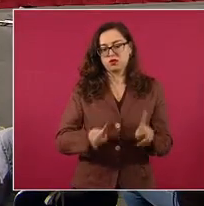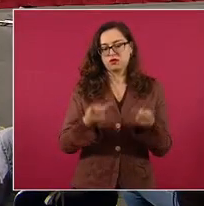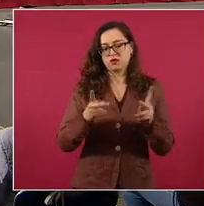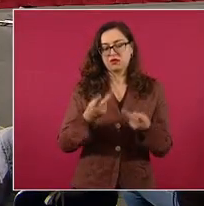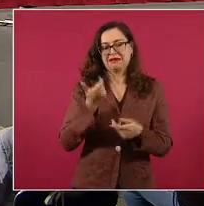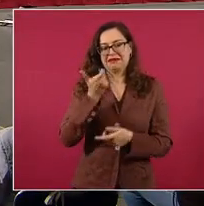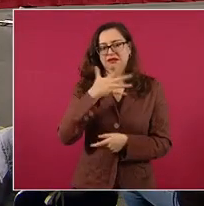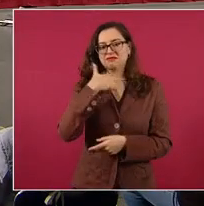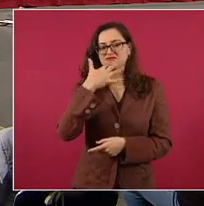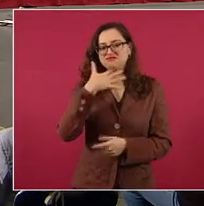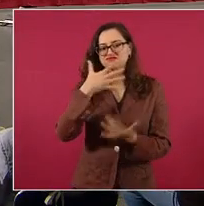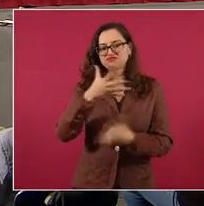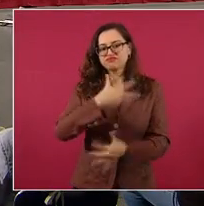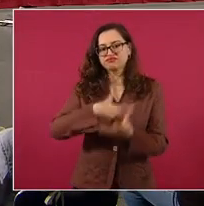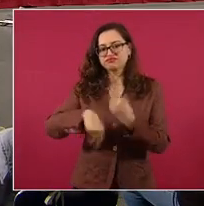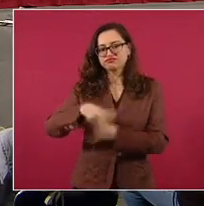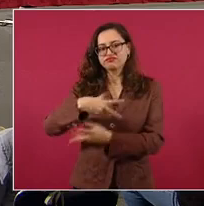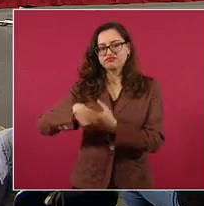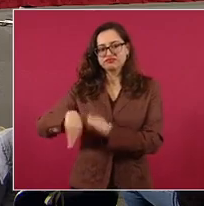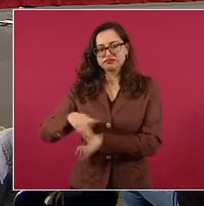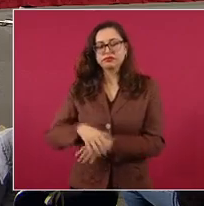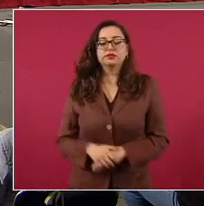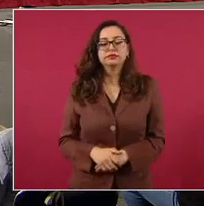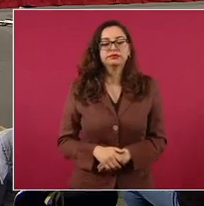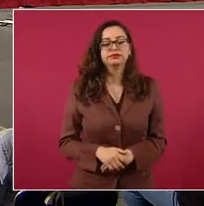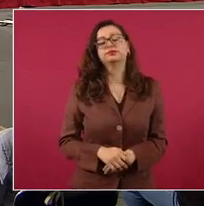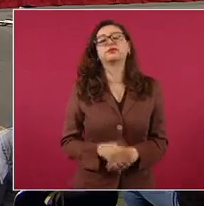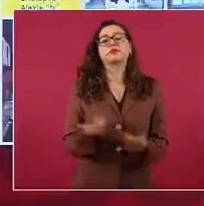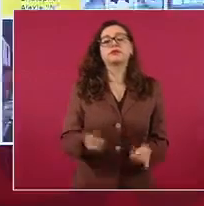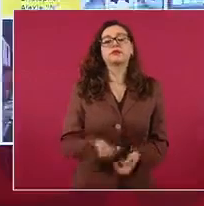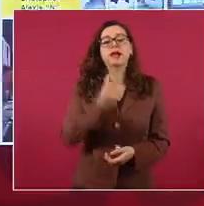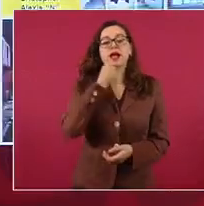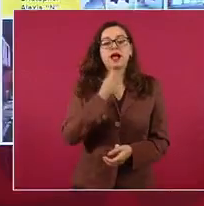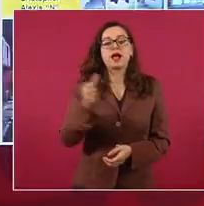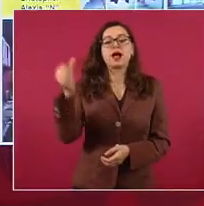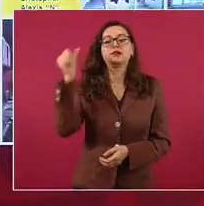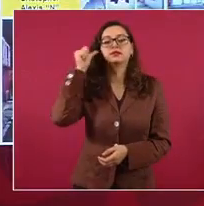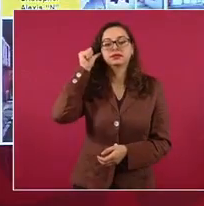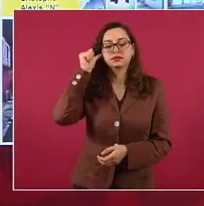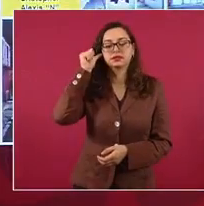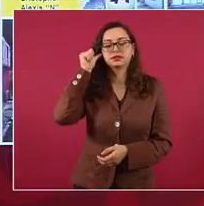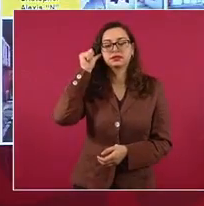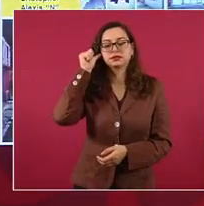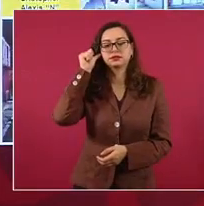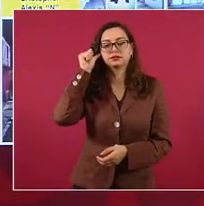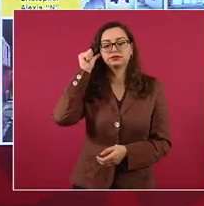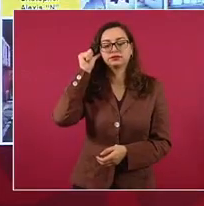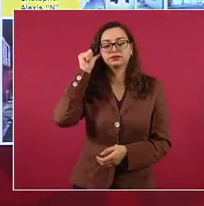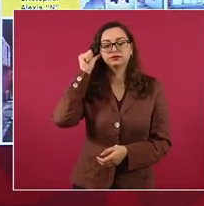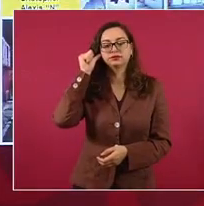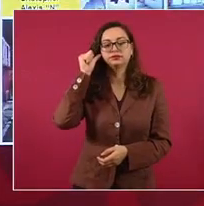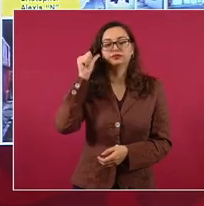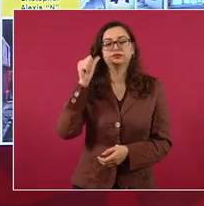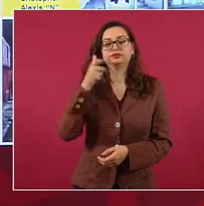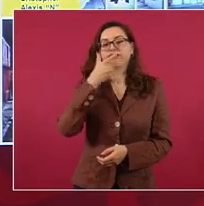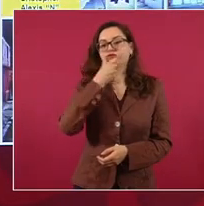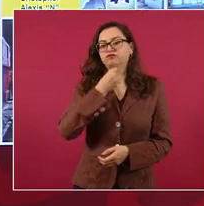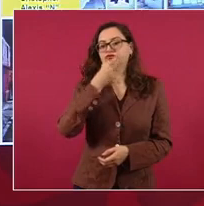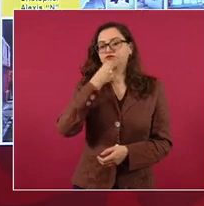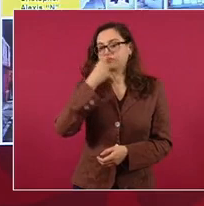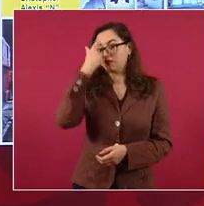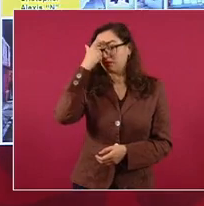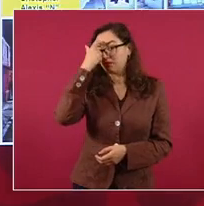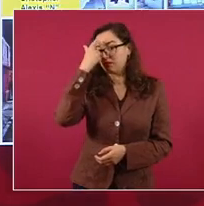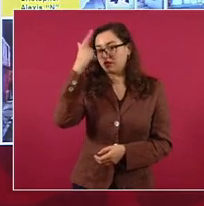Informar de la detención el día de ayer del presunto autor material e intelectual